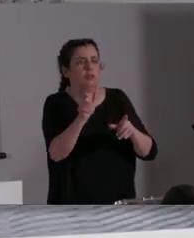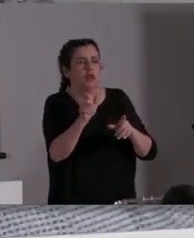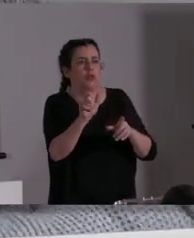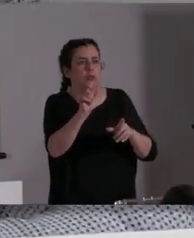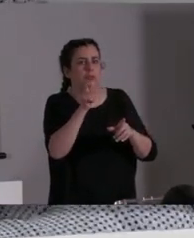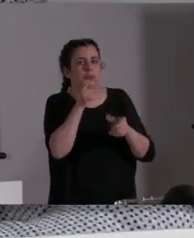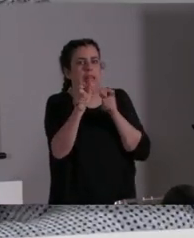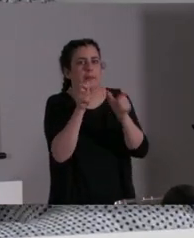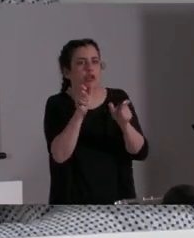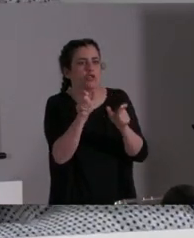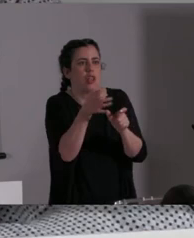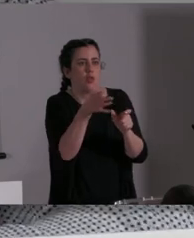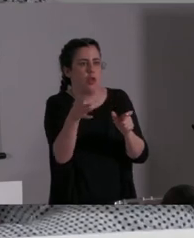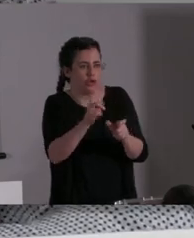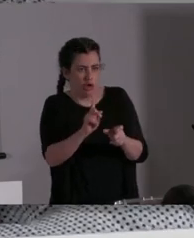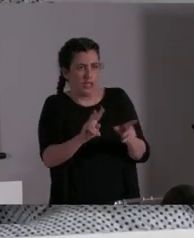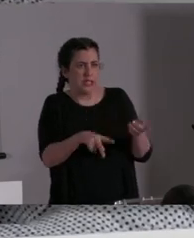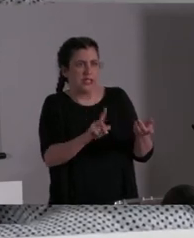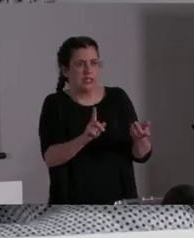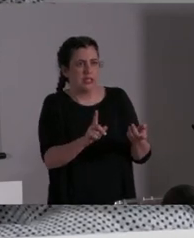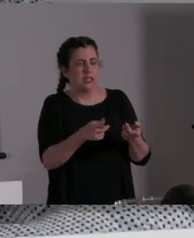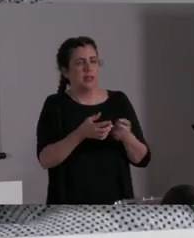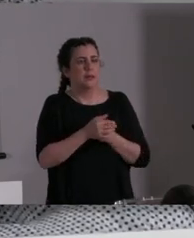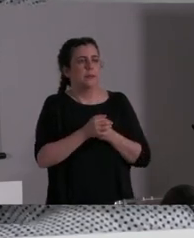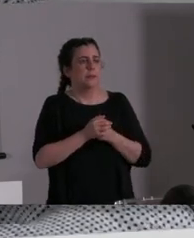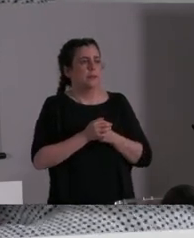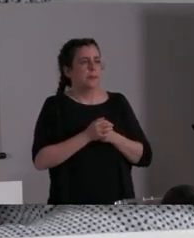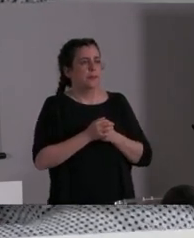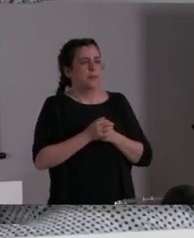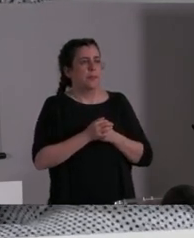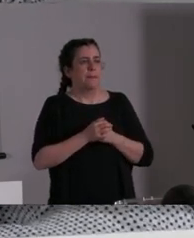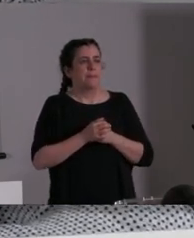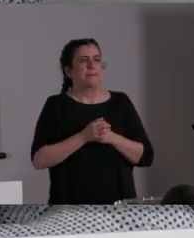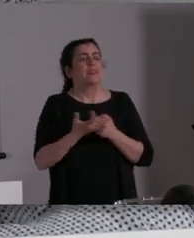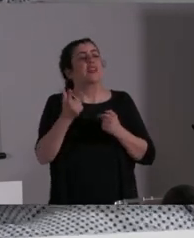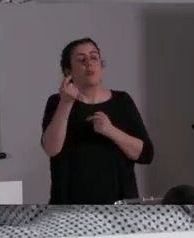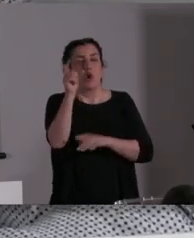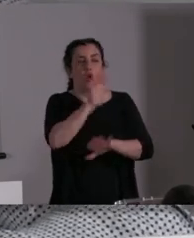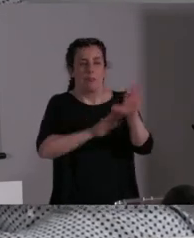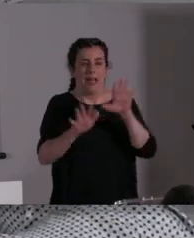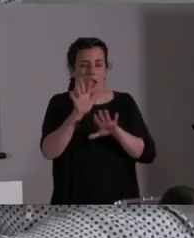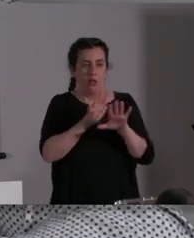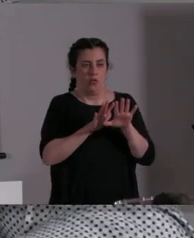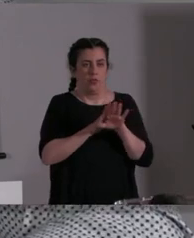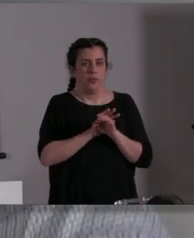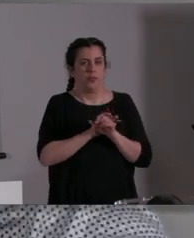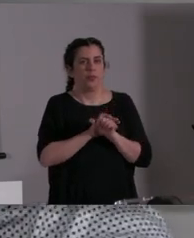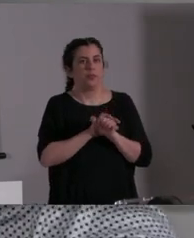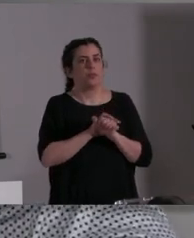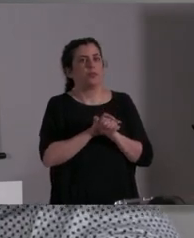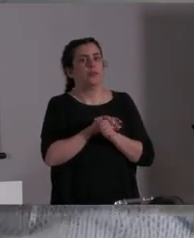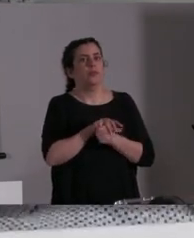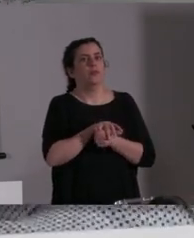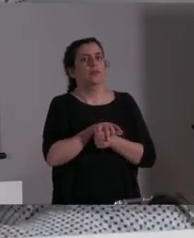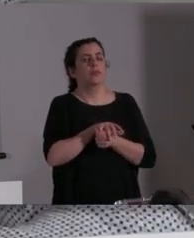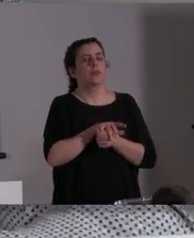términos adecuados para el asunto. Está siendo complicado. Evidentemente, aquí